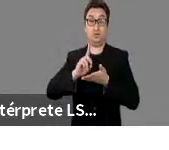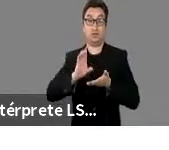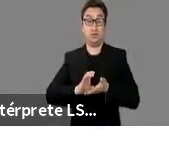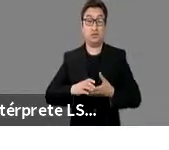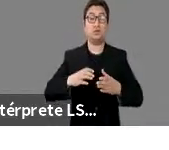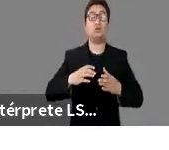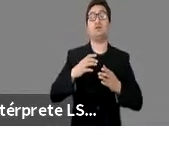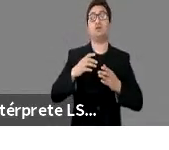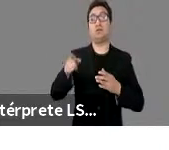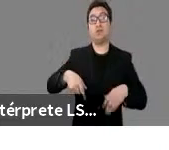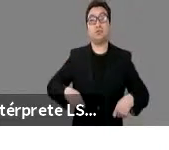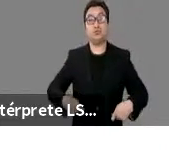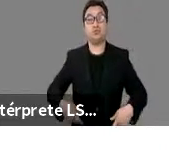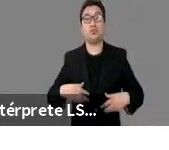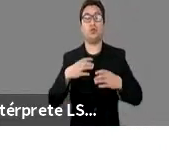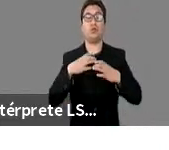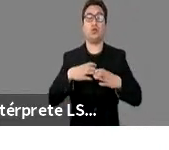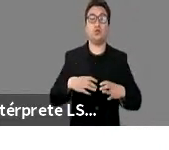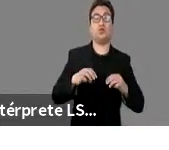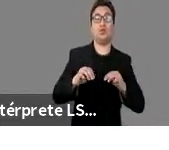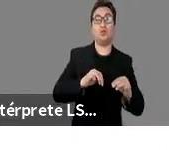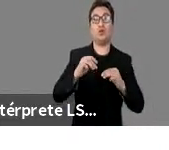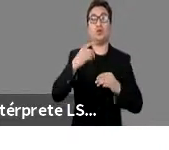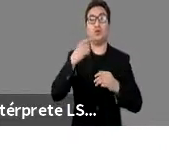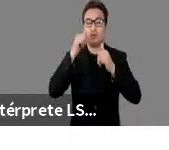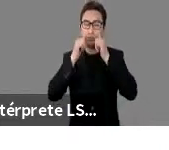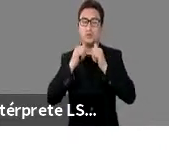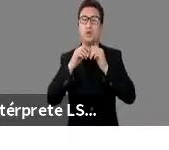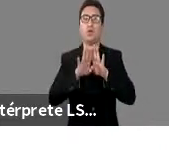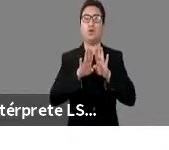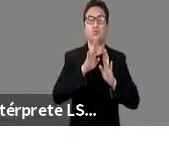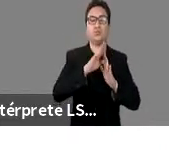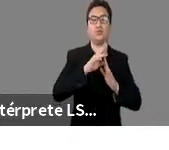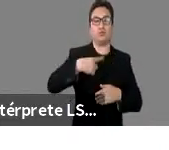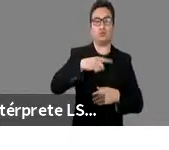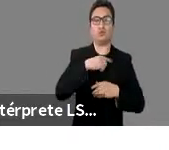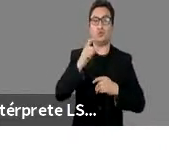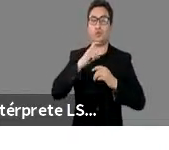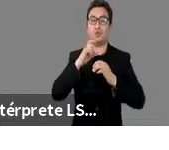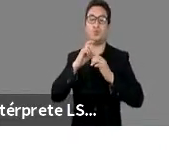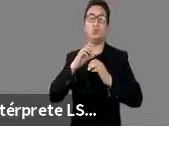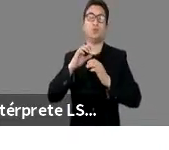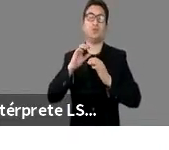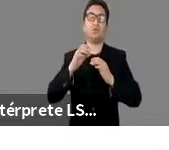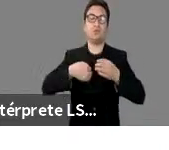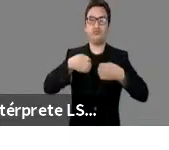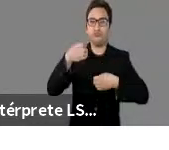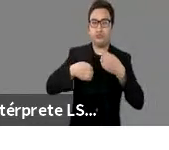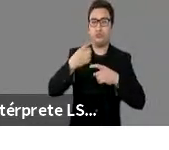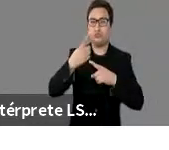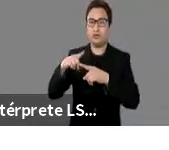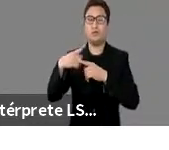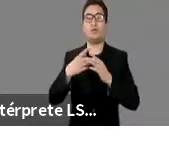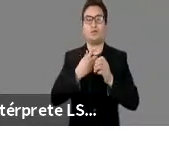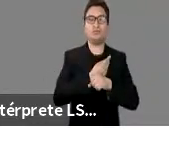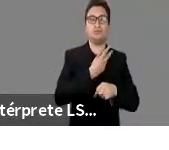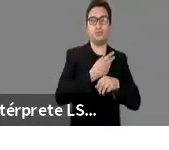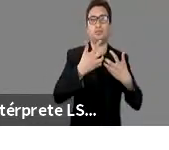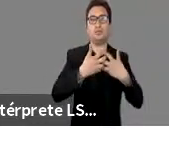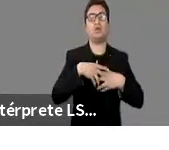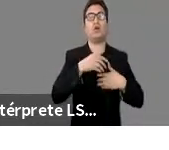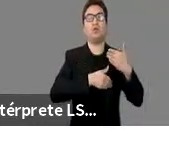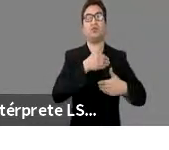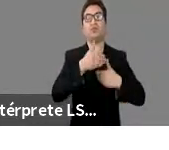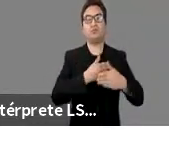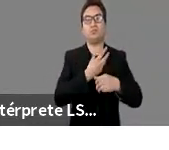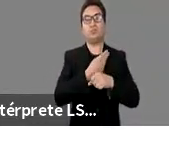audiencia tiene que sufrir un ajuste razonable, un ajuste al procedimiento para ver cómo lo vamos a llevar aquí. Un caso concreto de